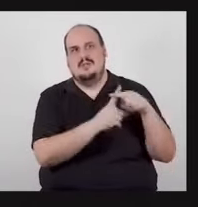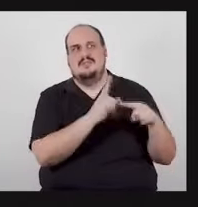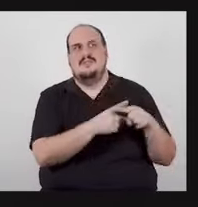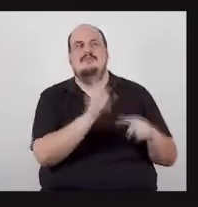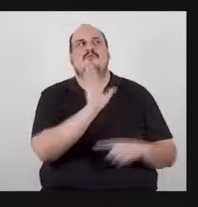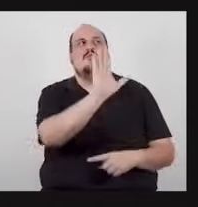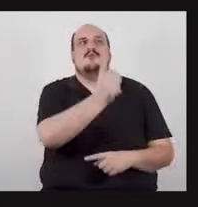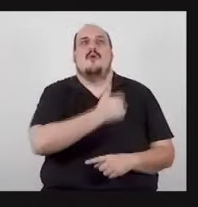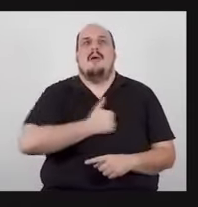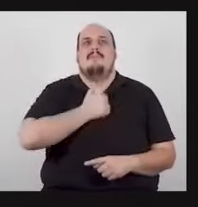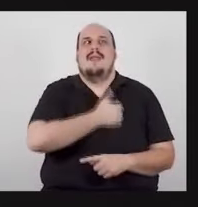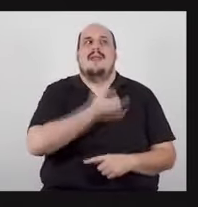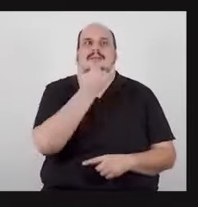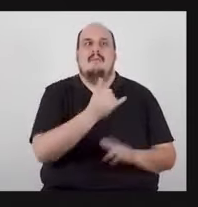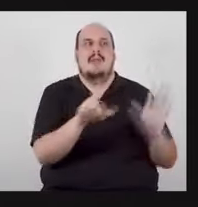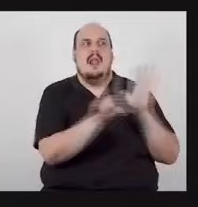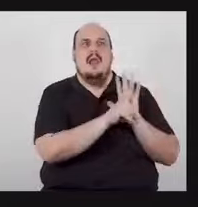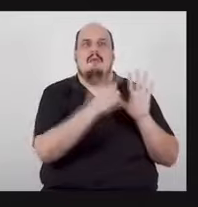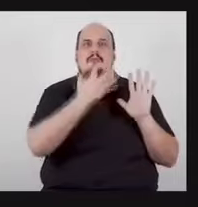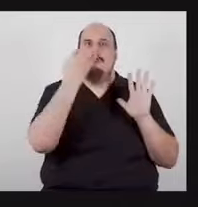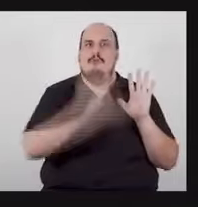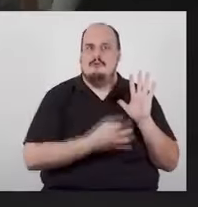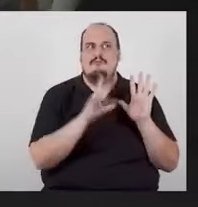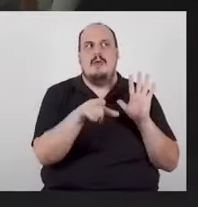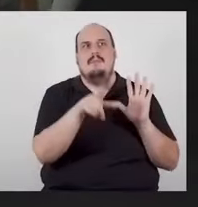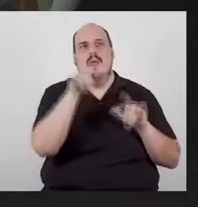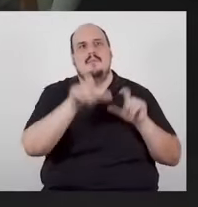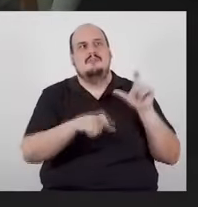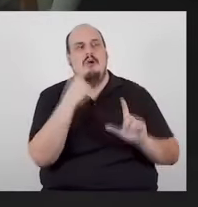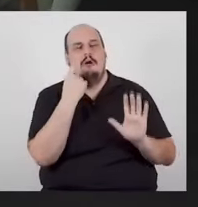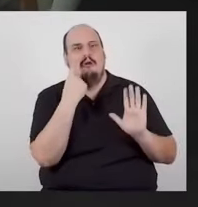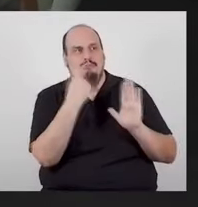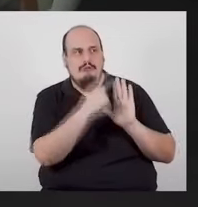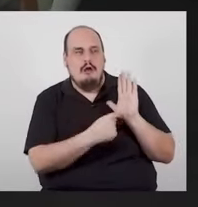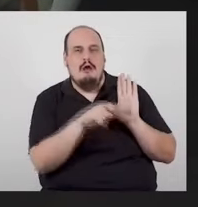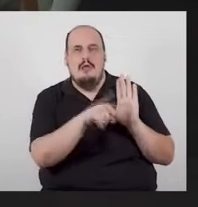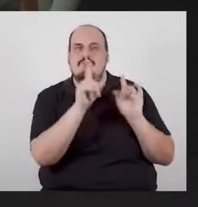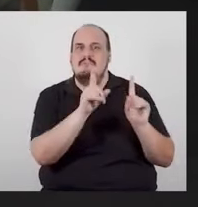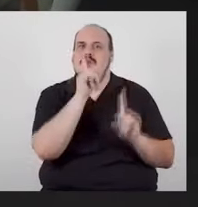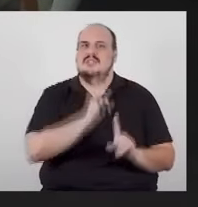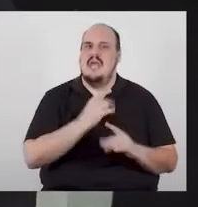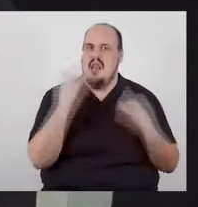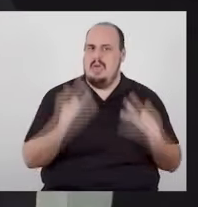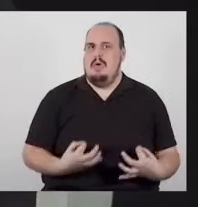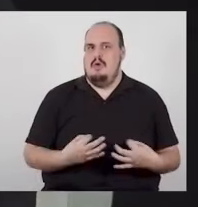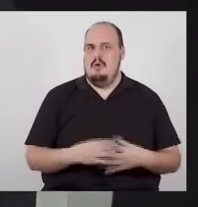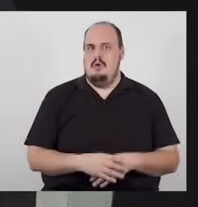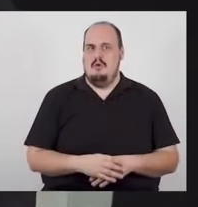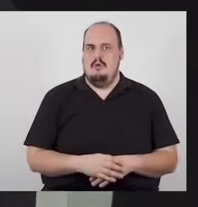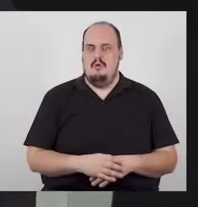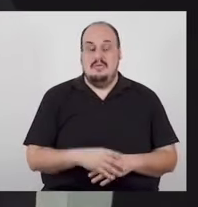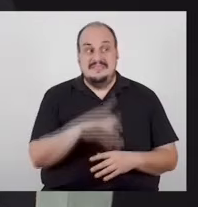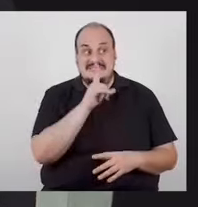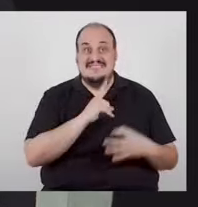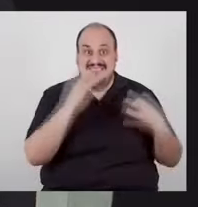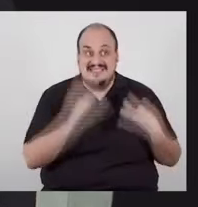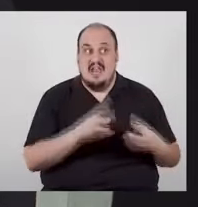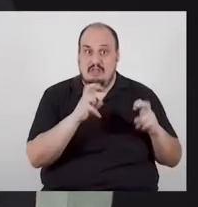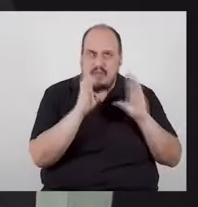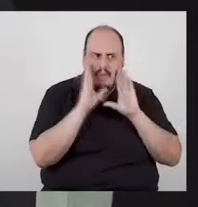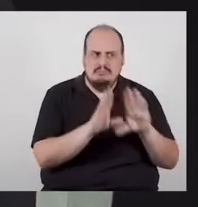de que esto se ejecute y se lleve adelante y se regule con la seriedad del caso, que la seriedad que el caso